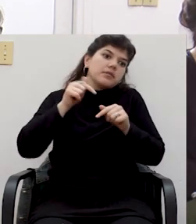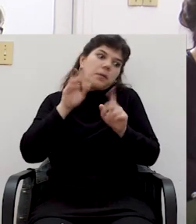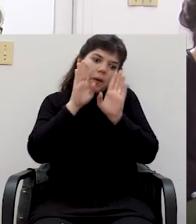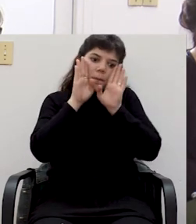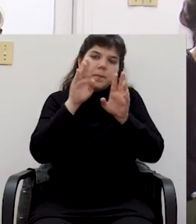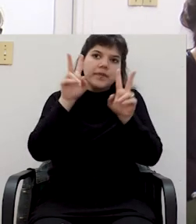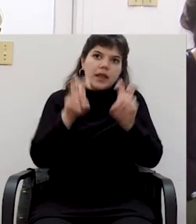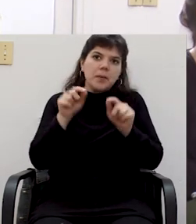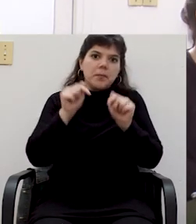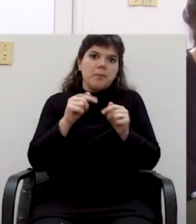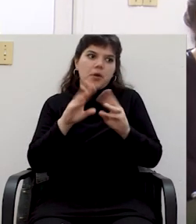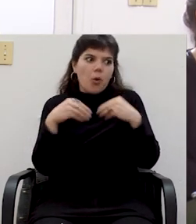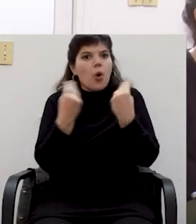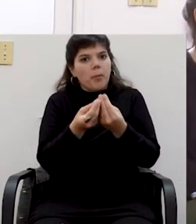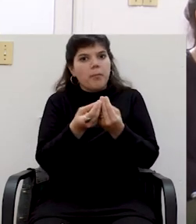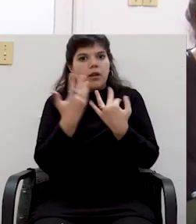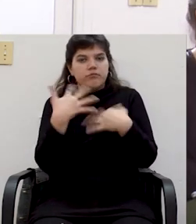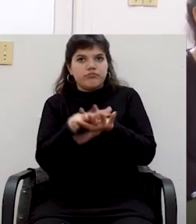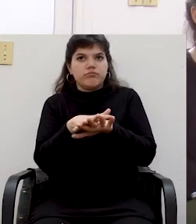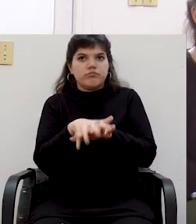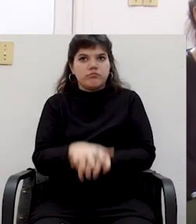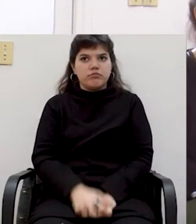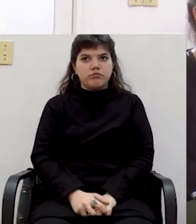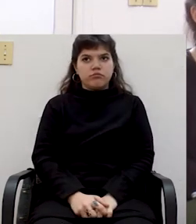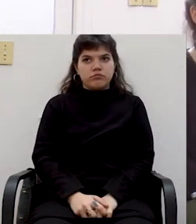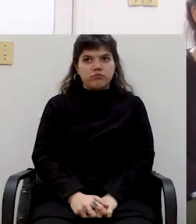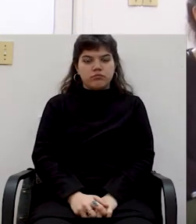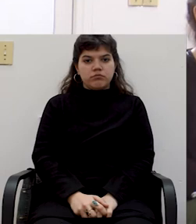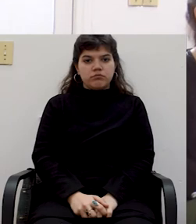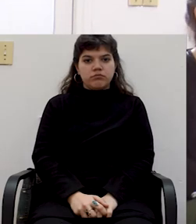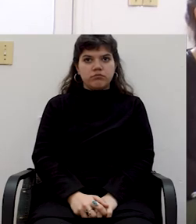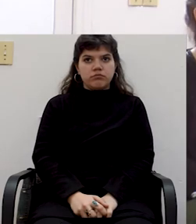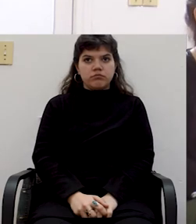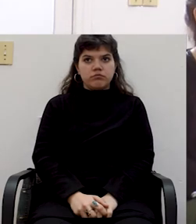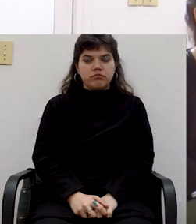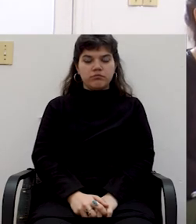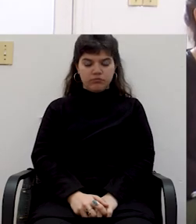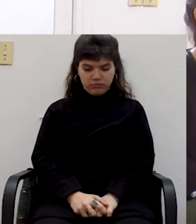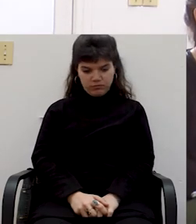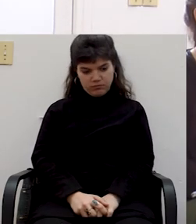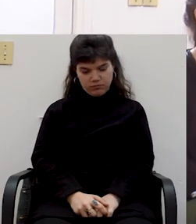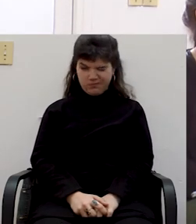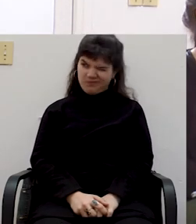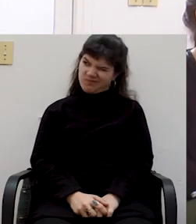manera completa e integral. Estamos en los últimos minutos. Perfecto.